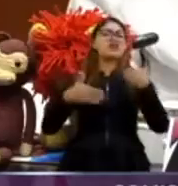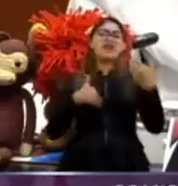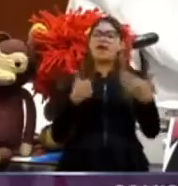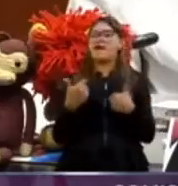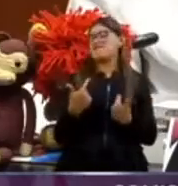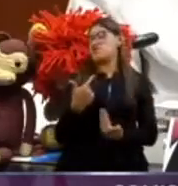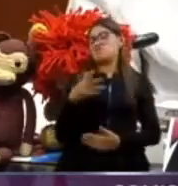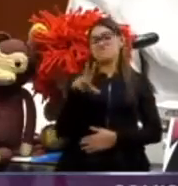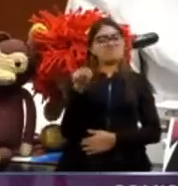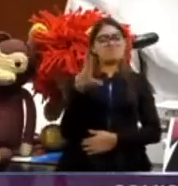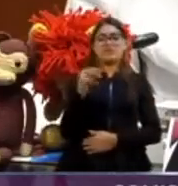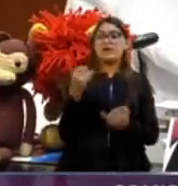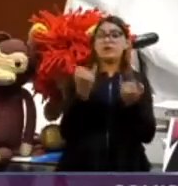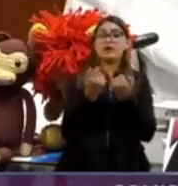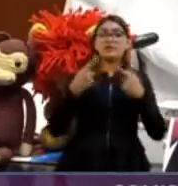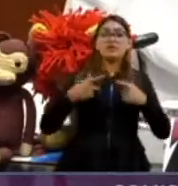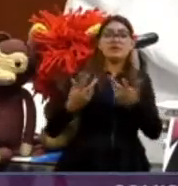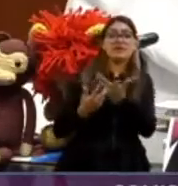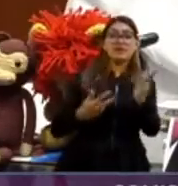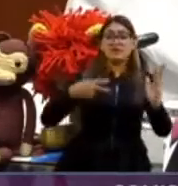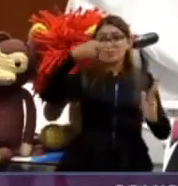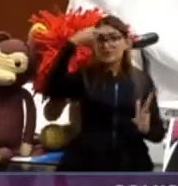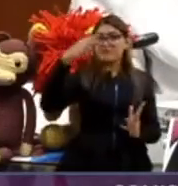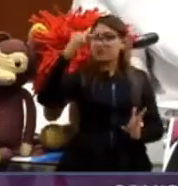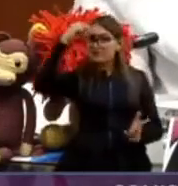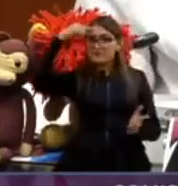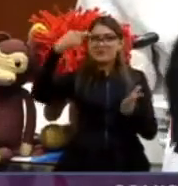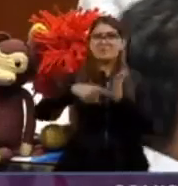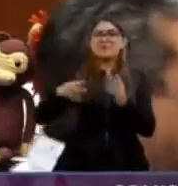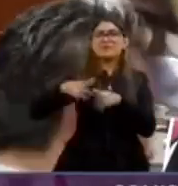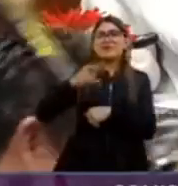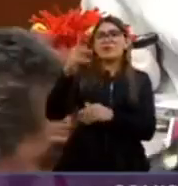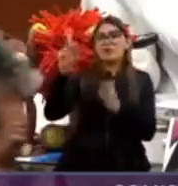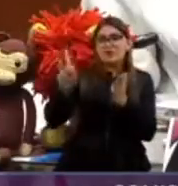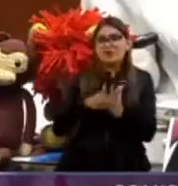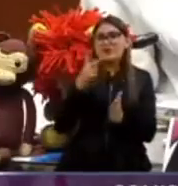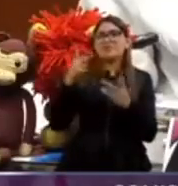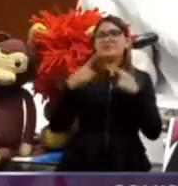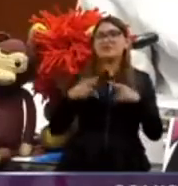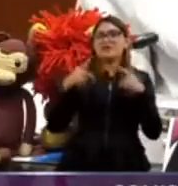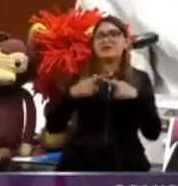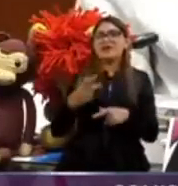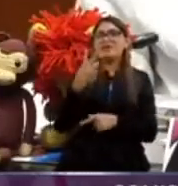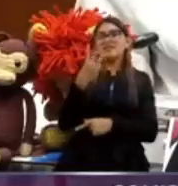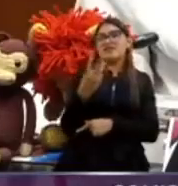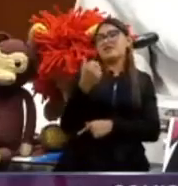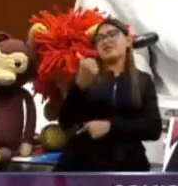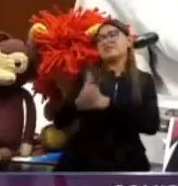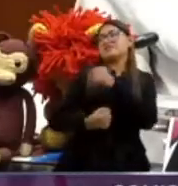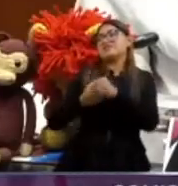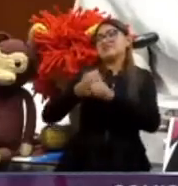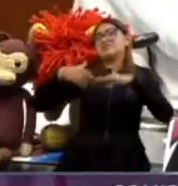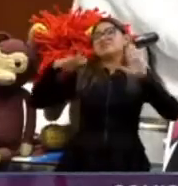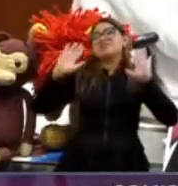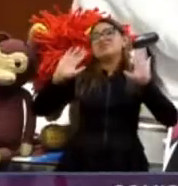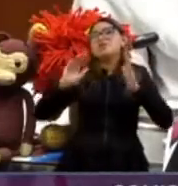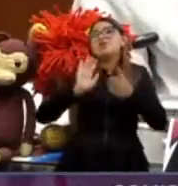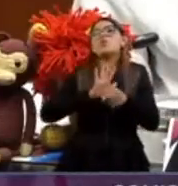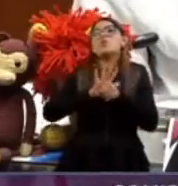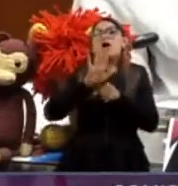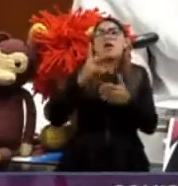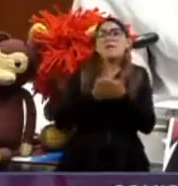mexicanos tampoco, porque van a tener que pagar tu salario otra vez otros 3 o 6 años, depende si tu premio de consolación va a